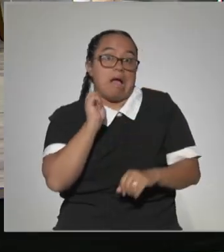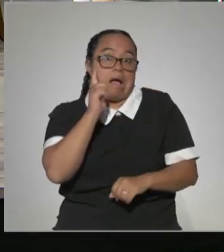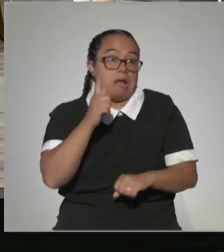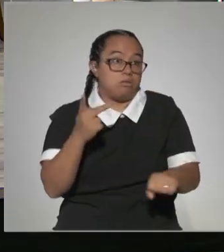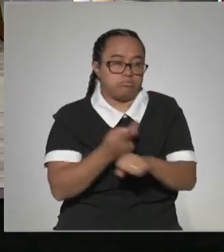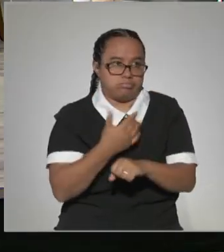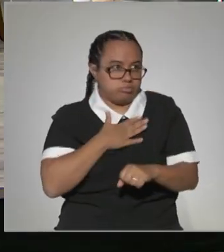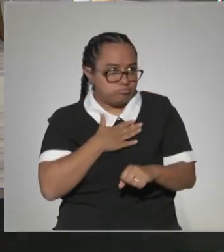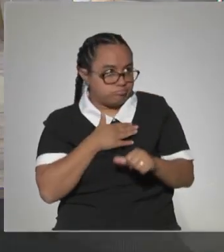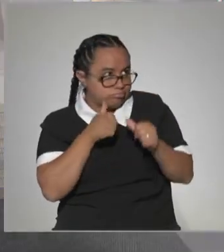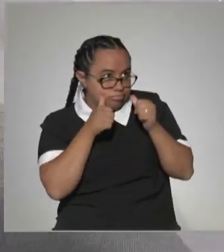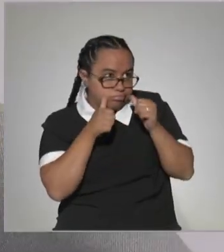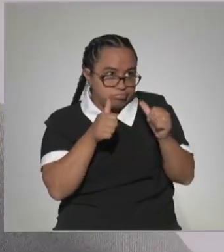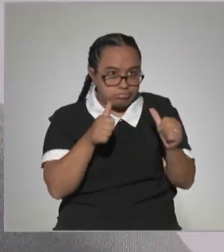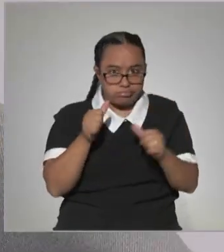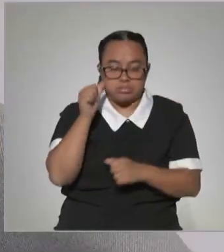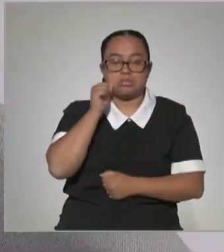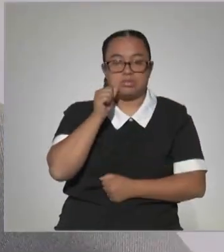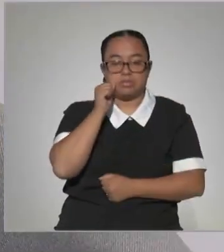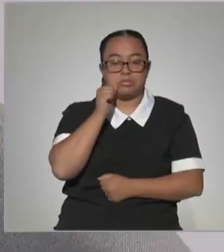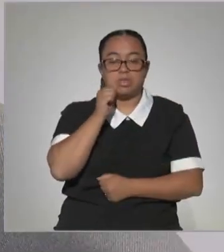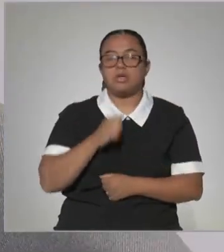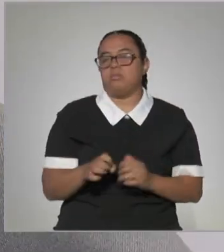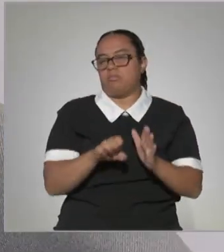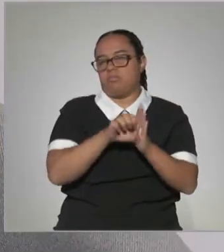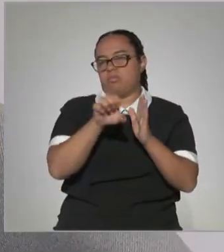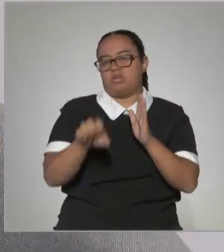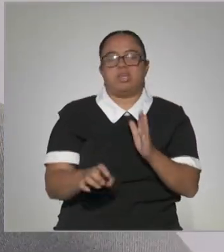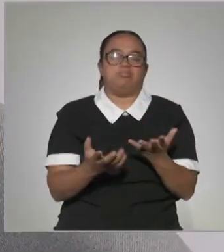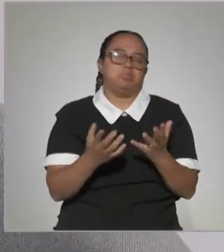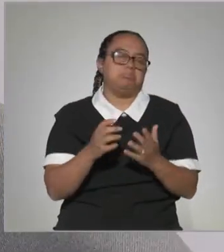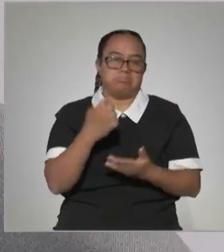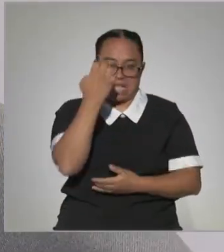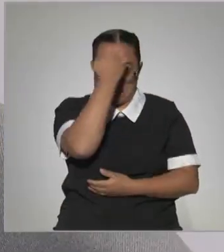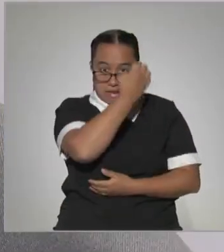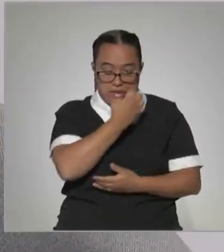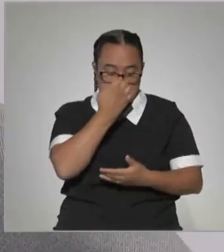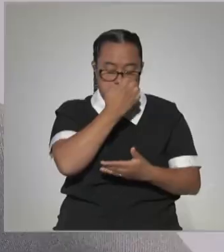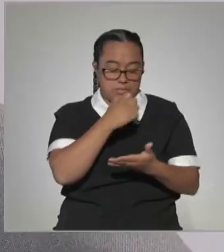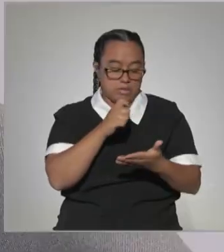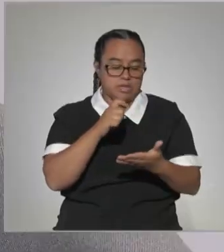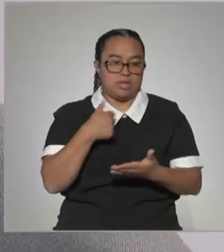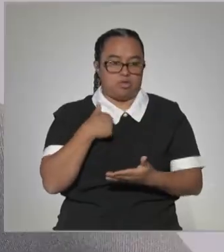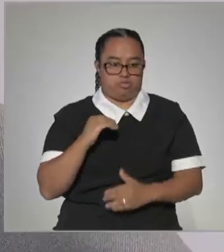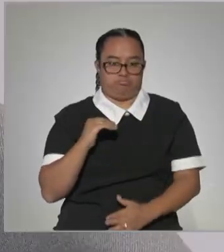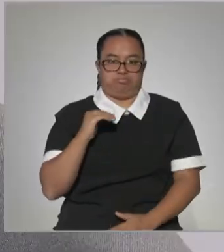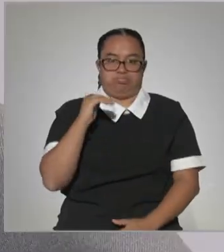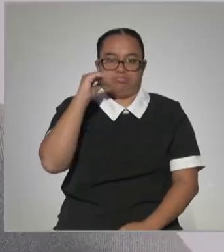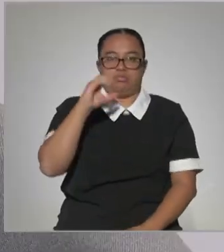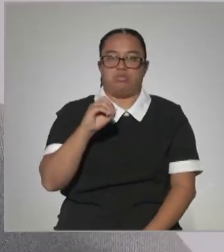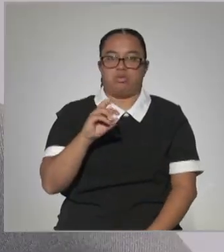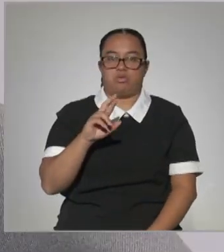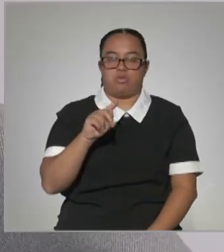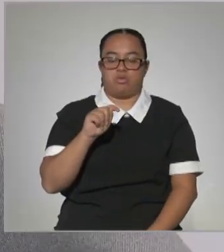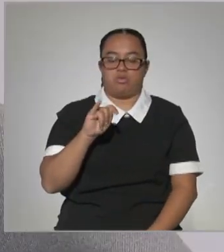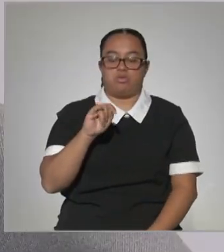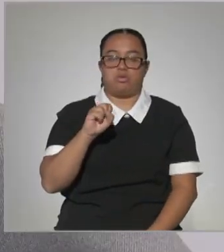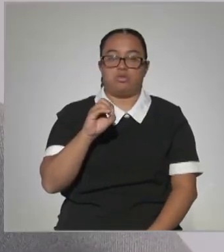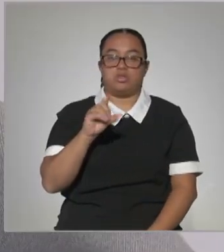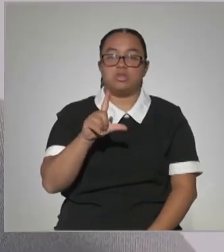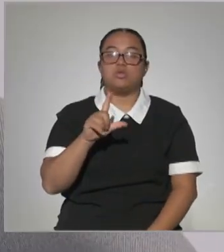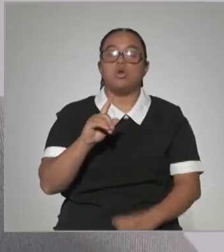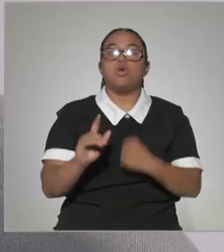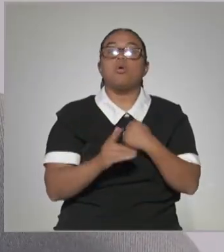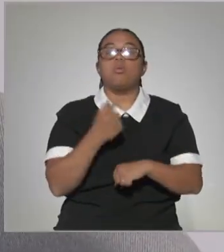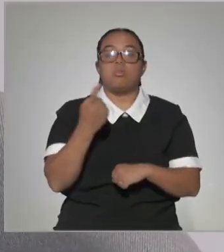Porque, por ejemplo, si tuviéramos un examen, pues hay un pico más elevado que debido a las